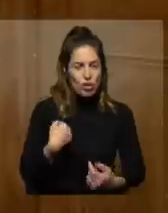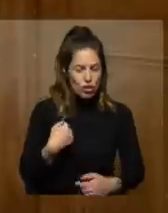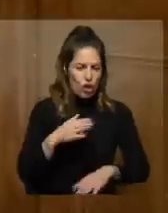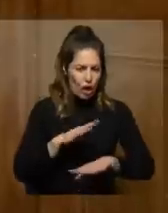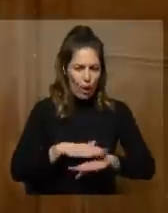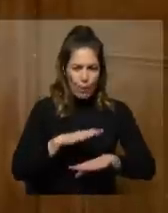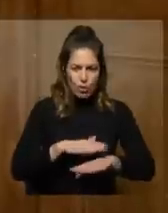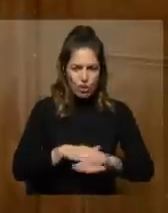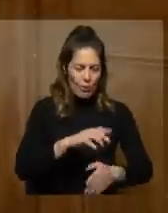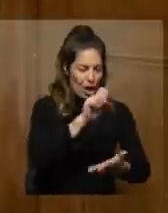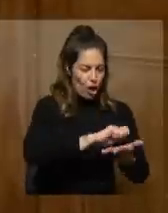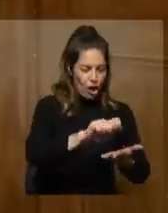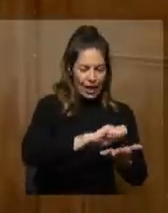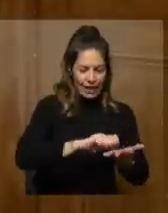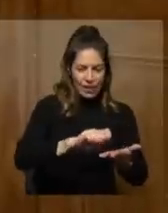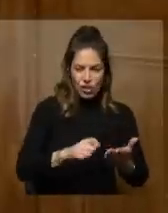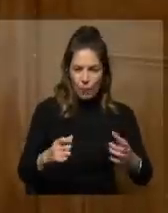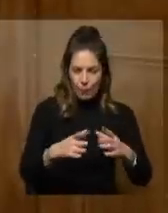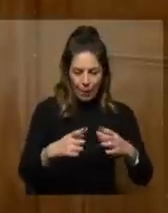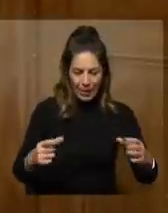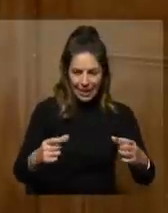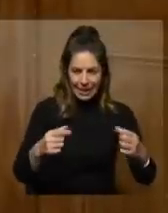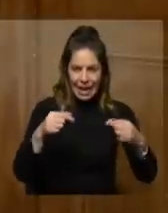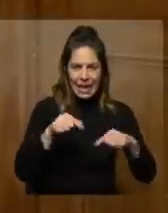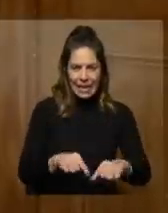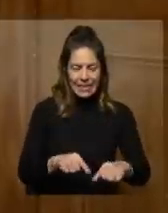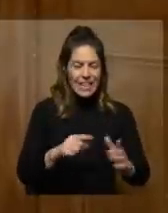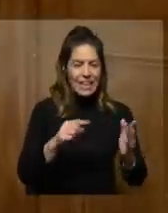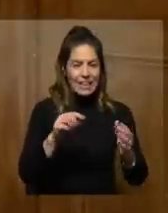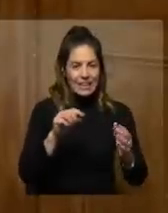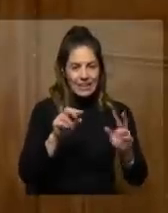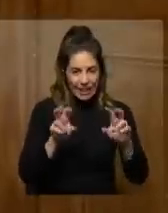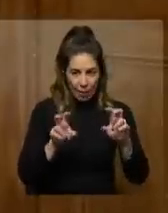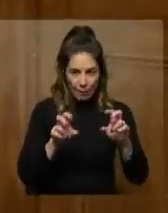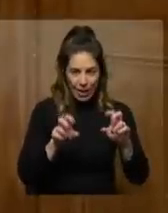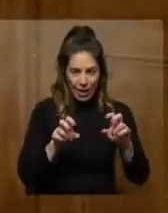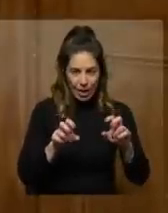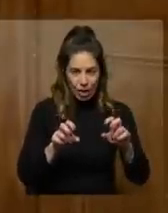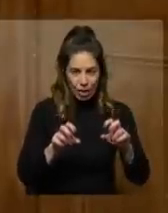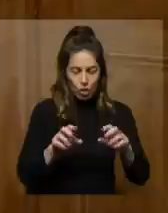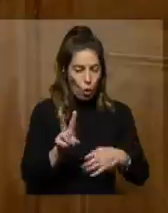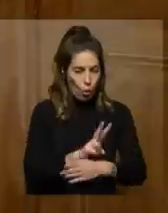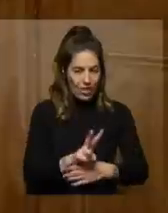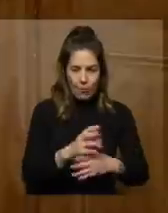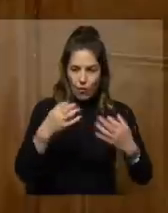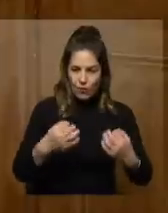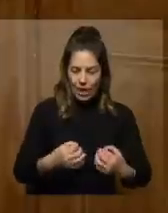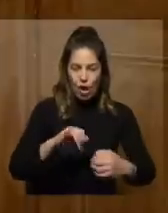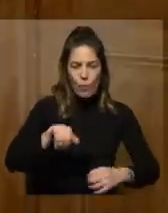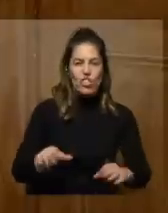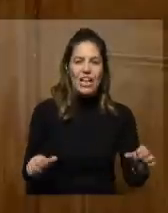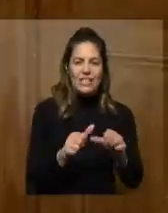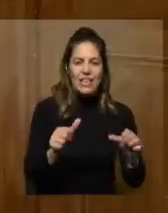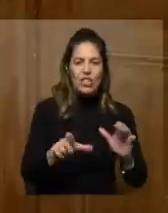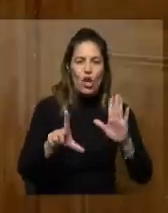responsables con la redacción de la papeleta y eventualmente ese punto los salvaguardamos de la misma forma que ya se hizo con